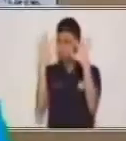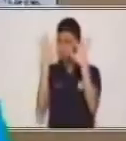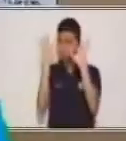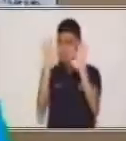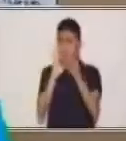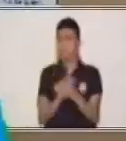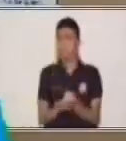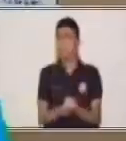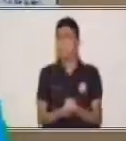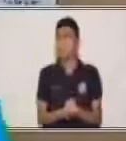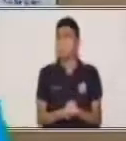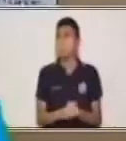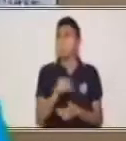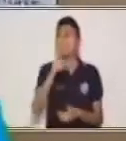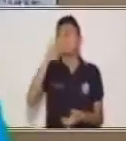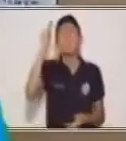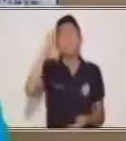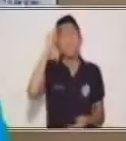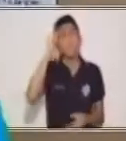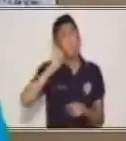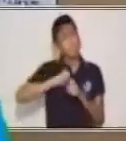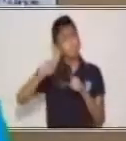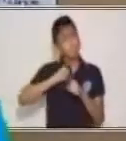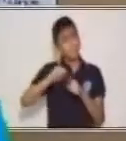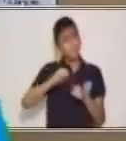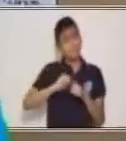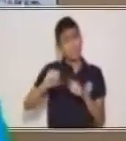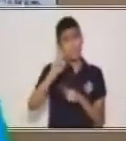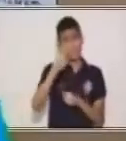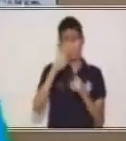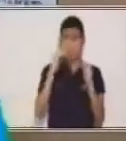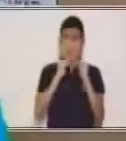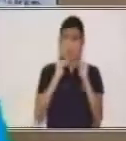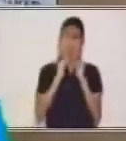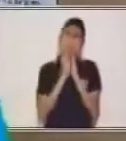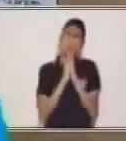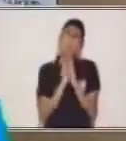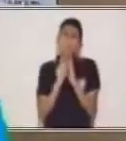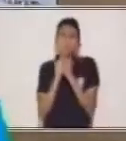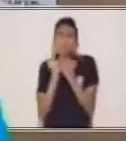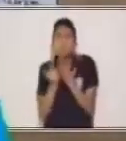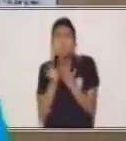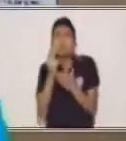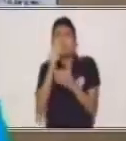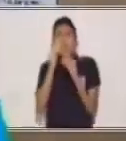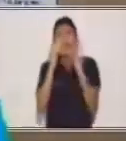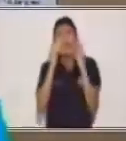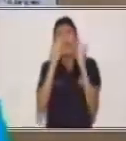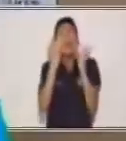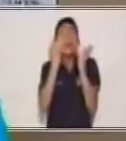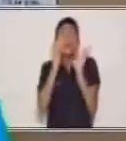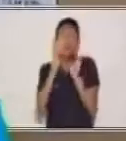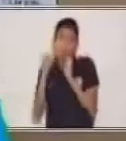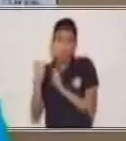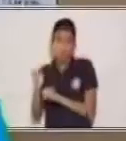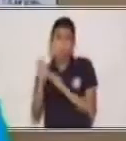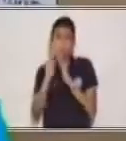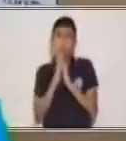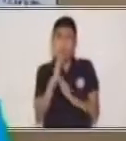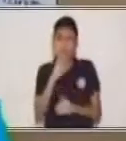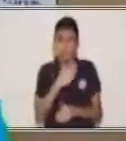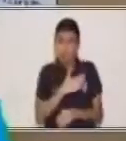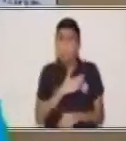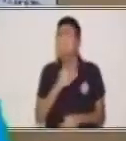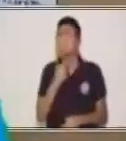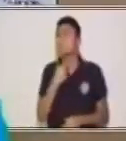bien. Entonces, recuerden, practicar en casa. Tomen un texto, estudien la estructura, coloreen. A mí de chiquita